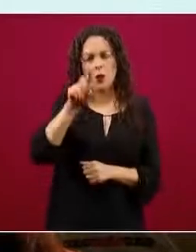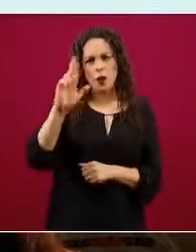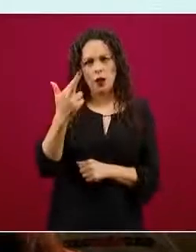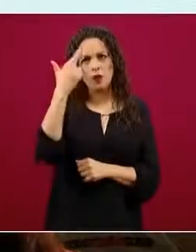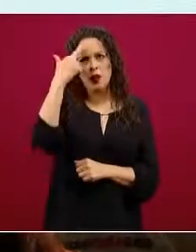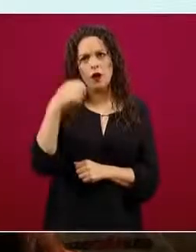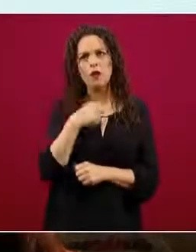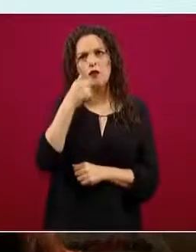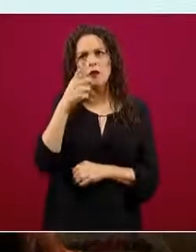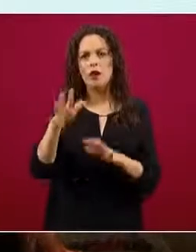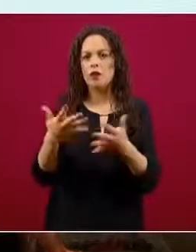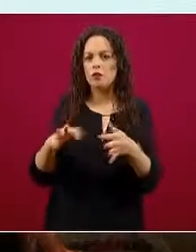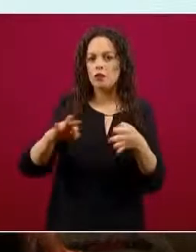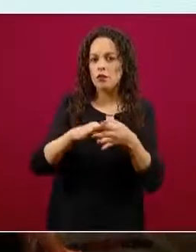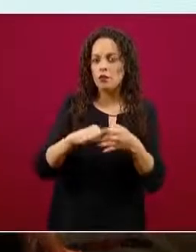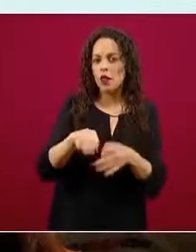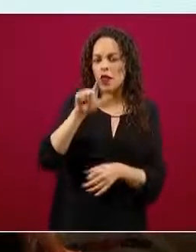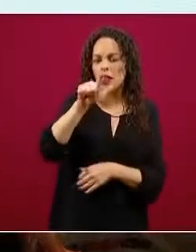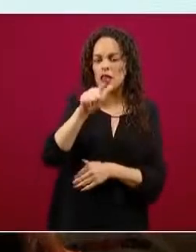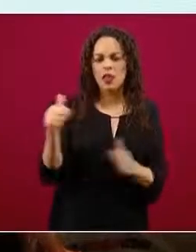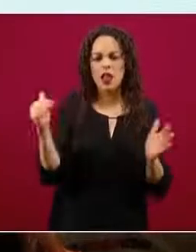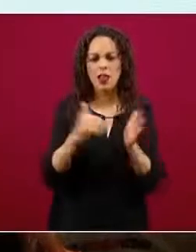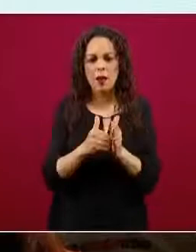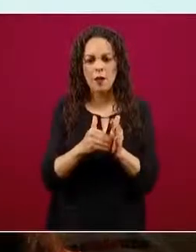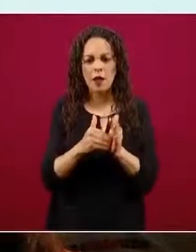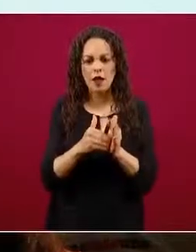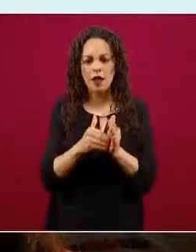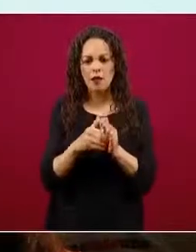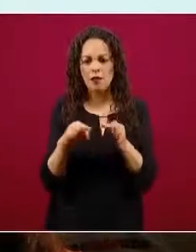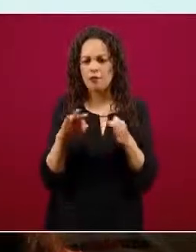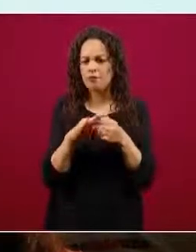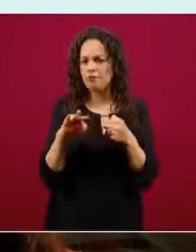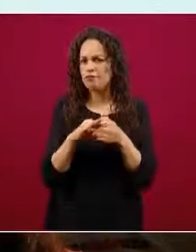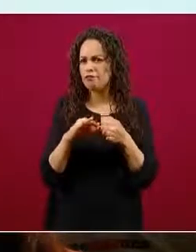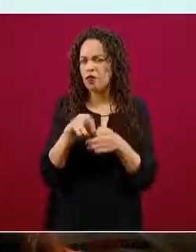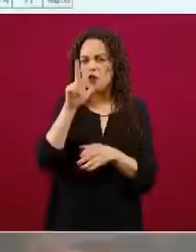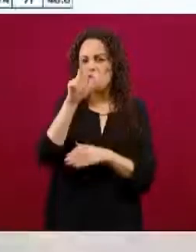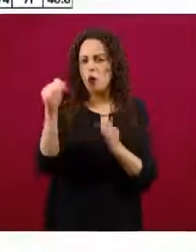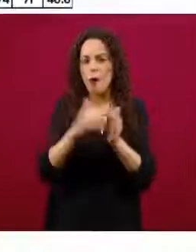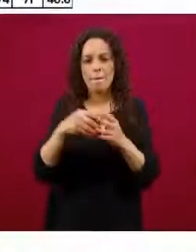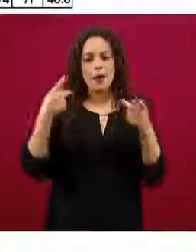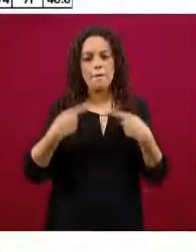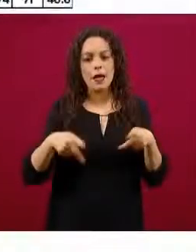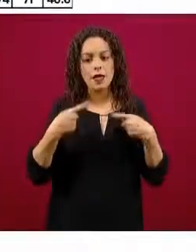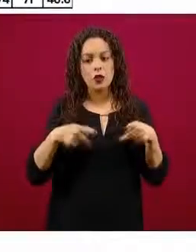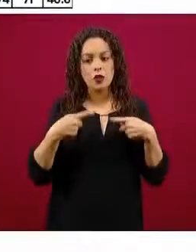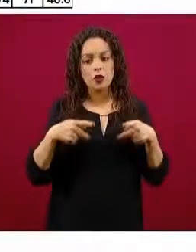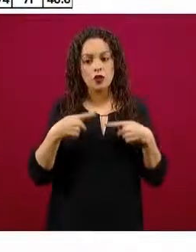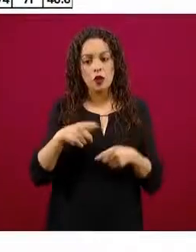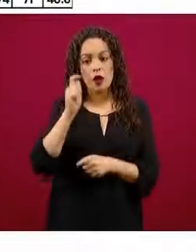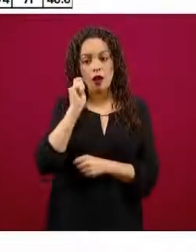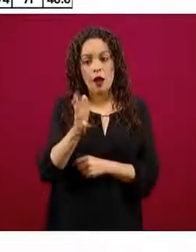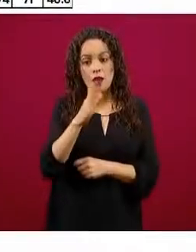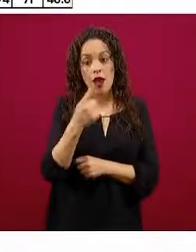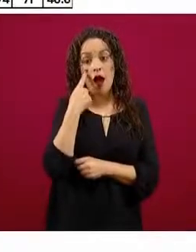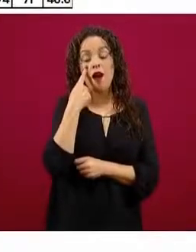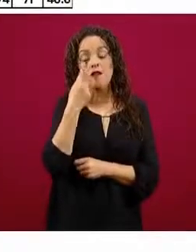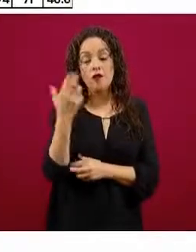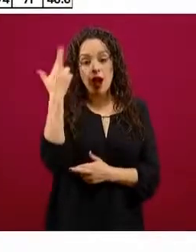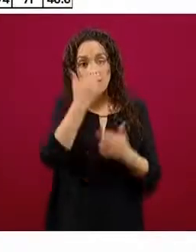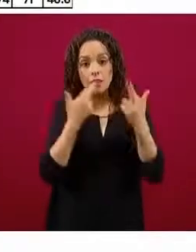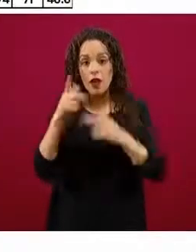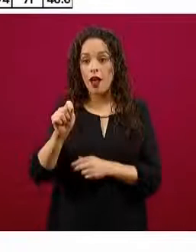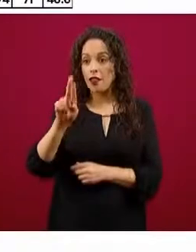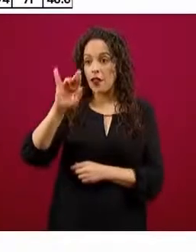les dije que eran alrededor de 17,000, cerquita de 18,000 personas vistas en el triage respiratorio.